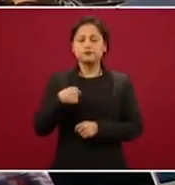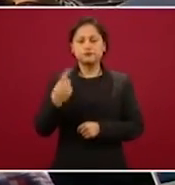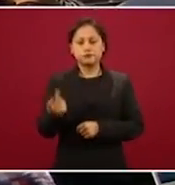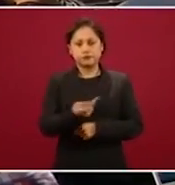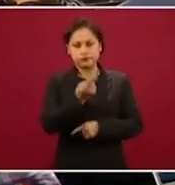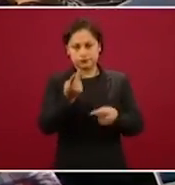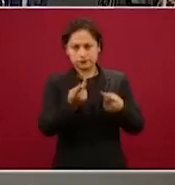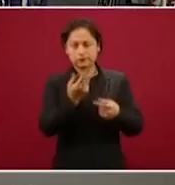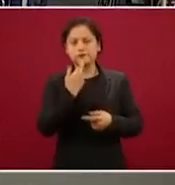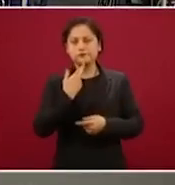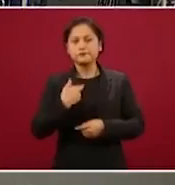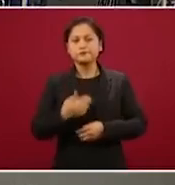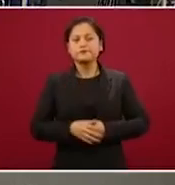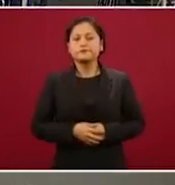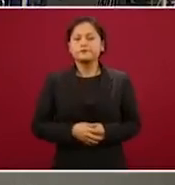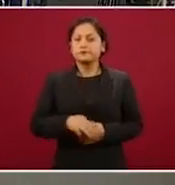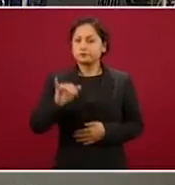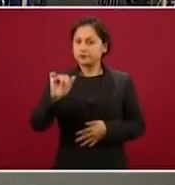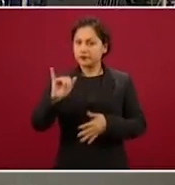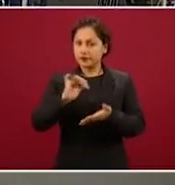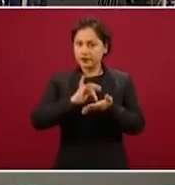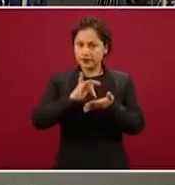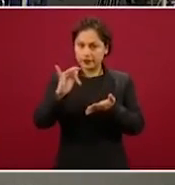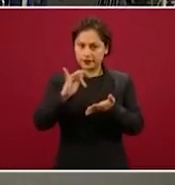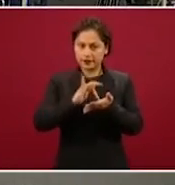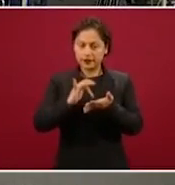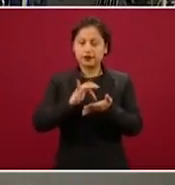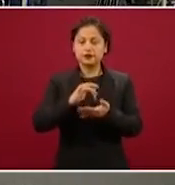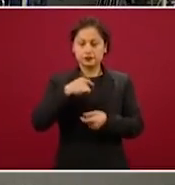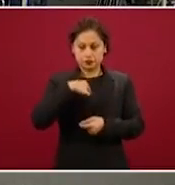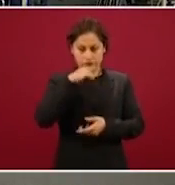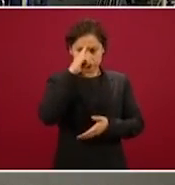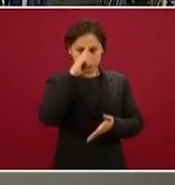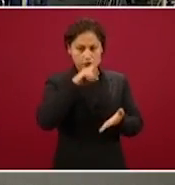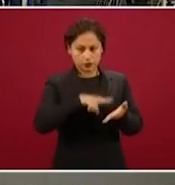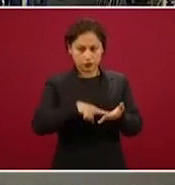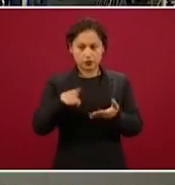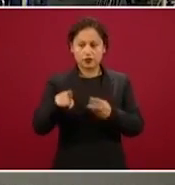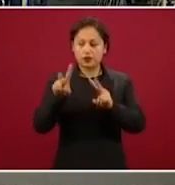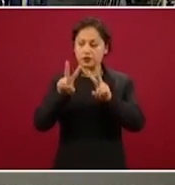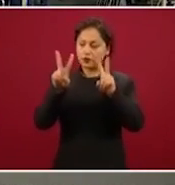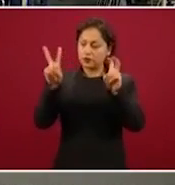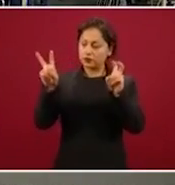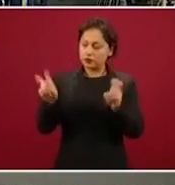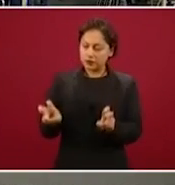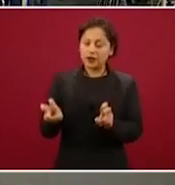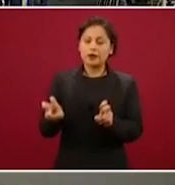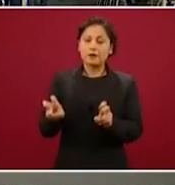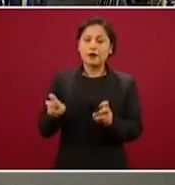Sí, muchas gracias. Creo que el tema, yo no me gusta pensar que no es el de la morosidad, sino el del repago,